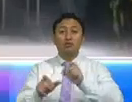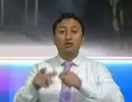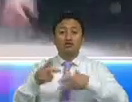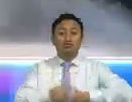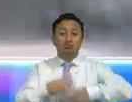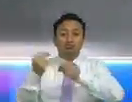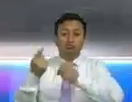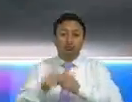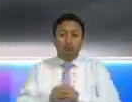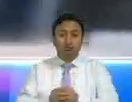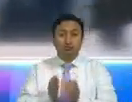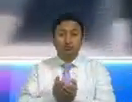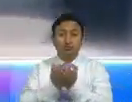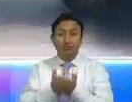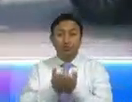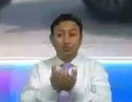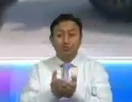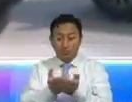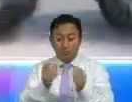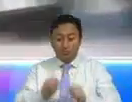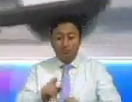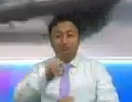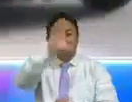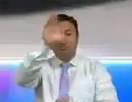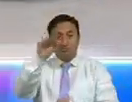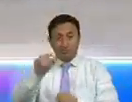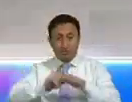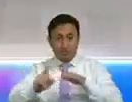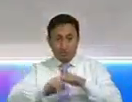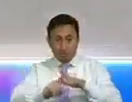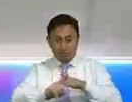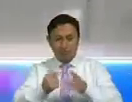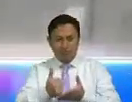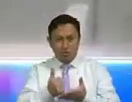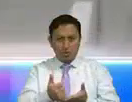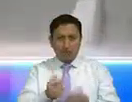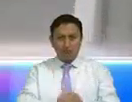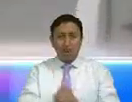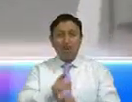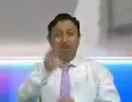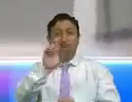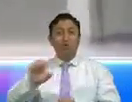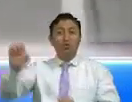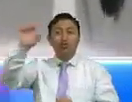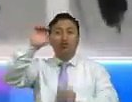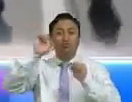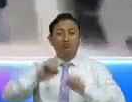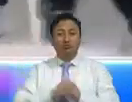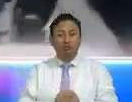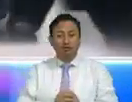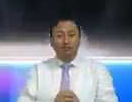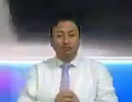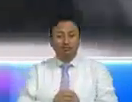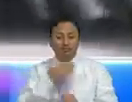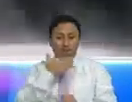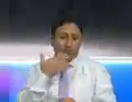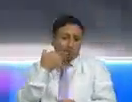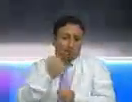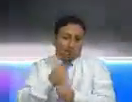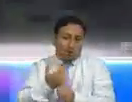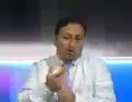atraviesan el mar mediterráneo para escapar de áfrica y medio oriente hacia europa en busca de un mejor futuro